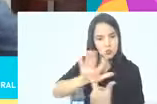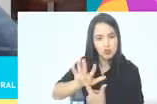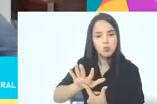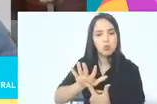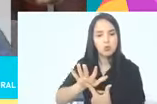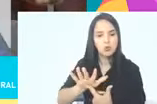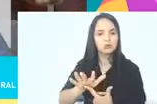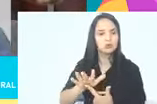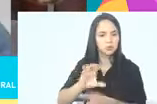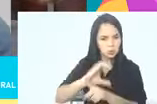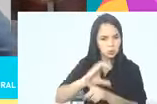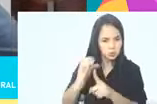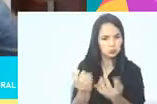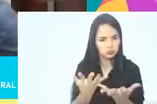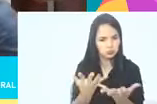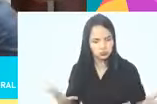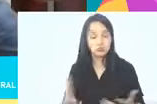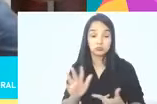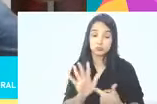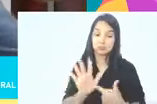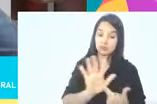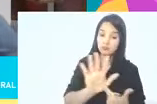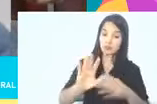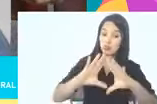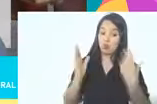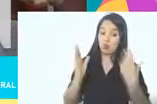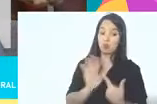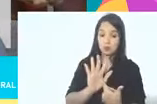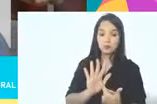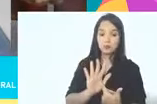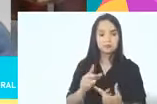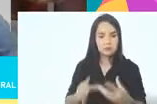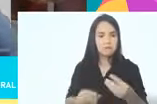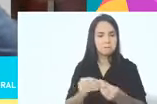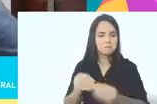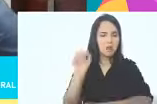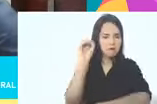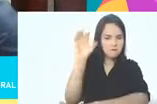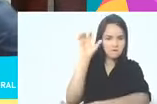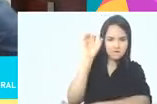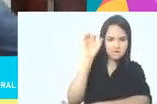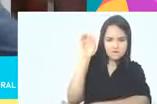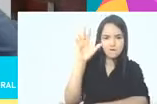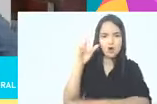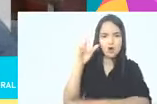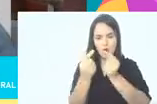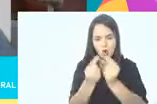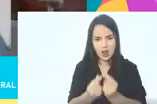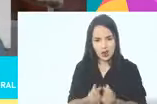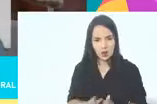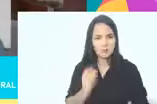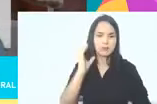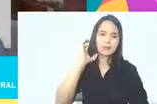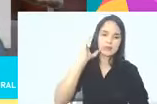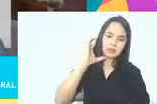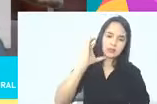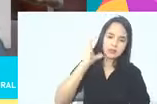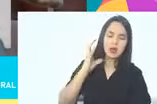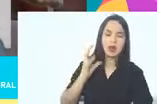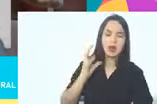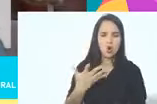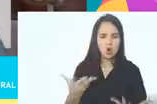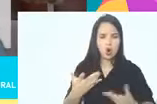constitución, leyes, un congreso, una bandera, un escudo, un himno, ¿sí?